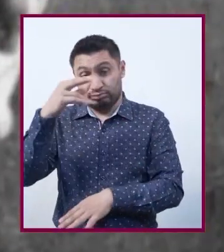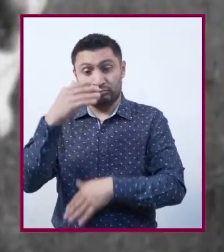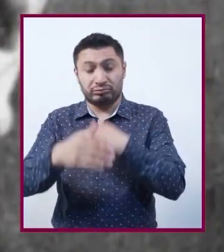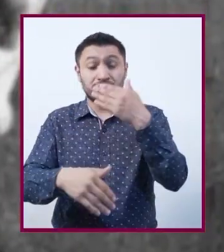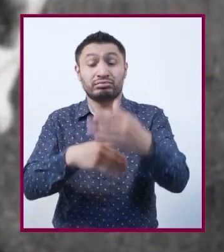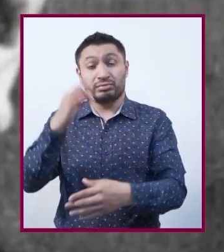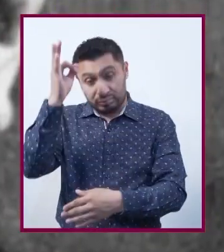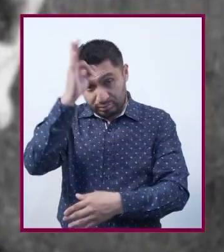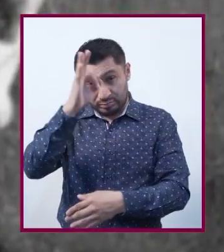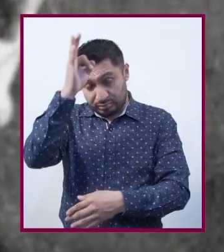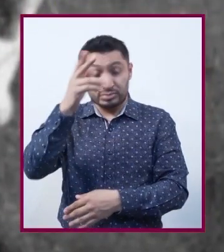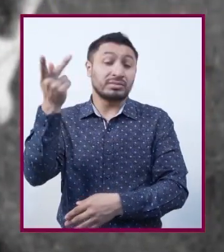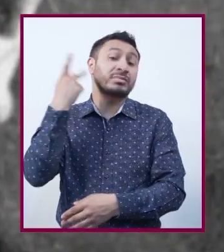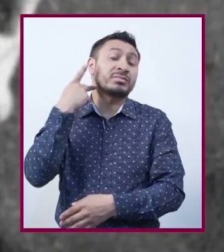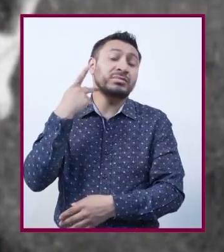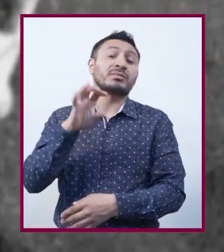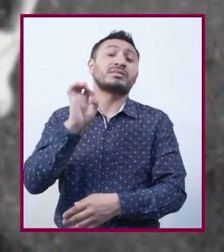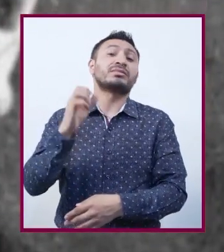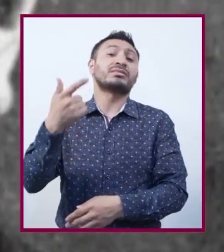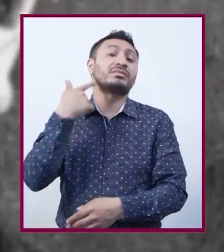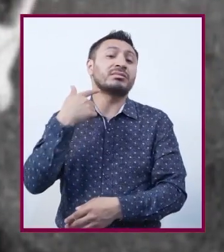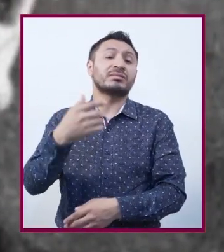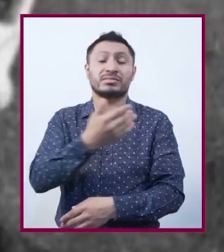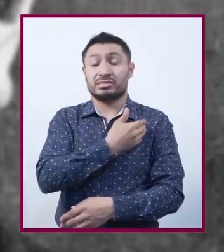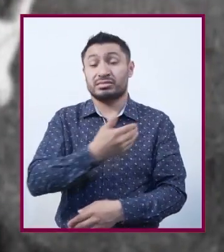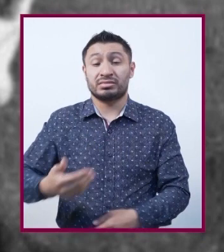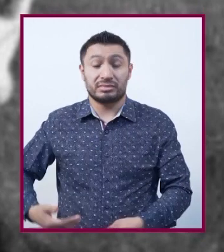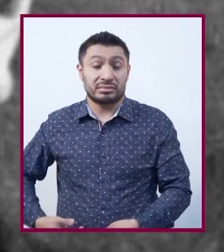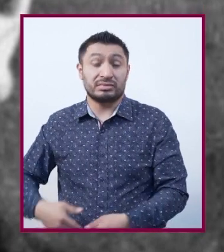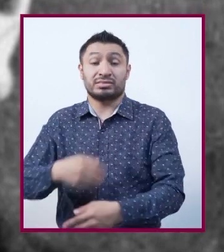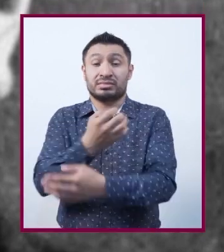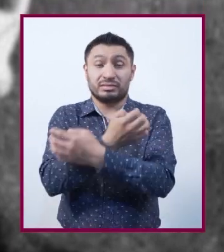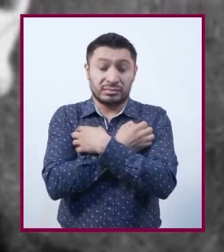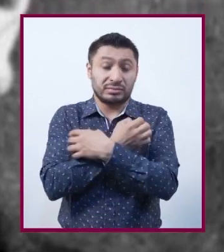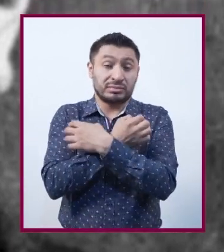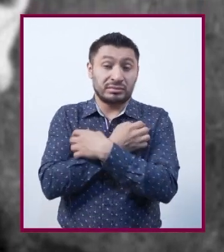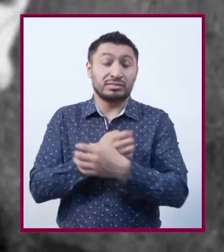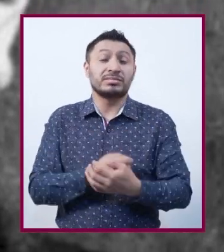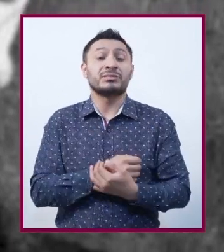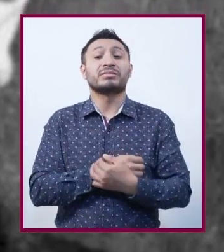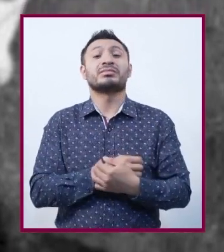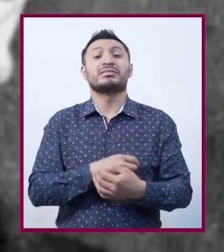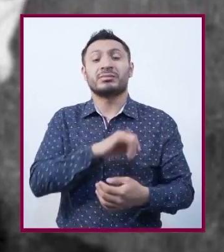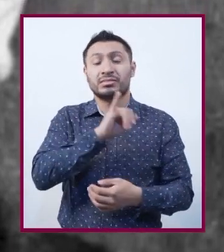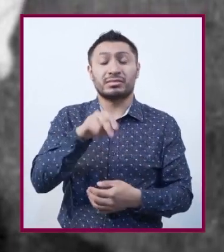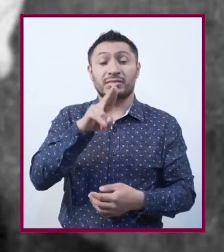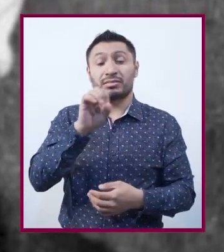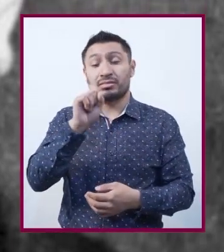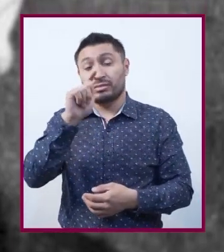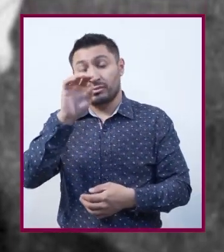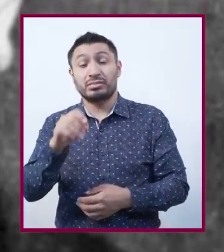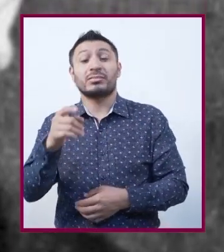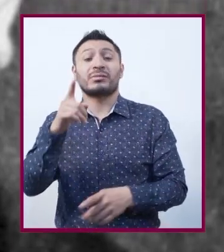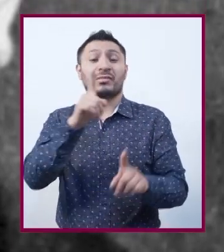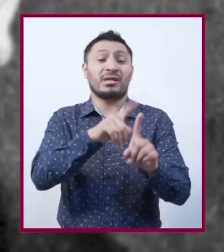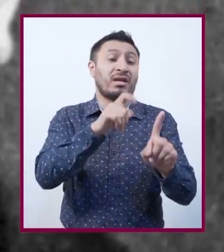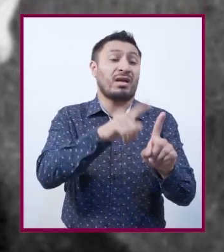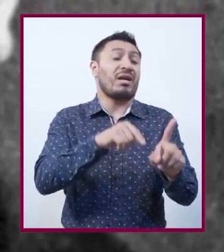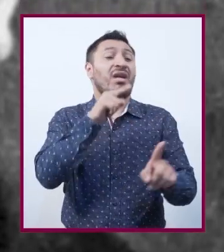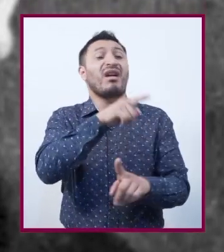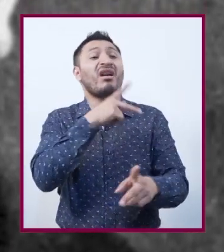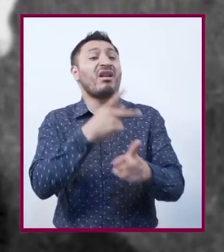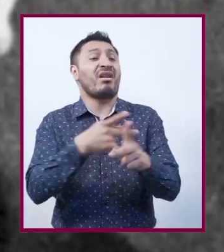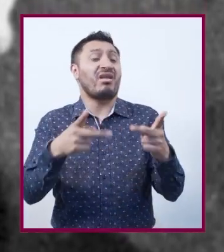filósofo político y exministro de Educación, Justo Sierra, criticó que en la Escuela Nacional Preparatoria no se